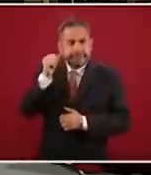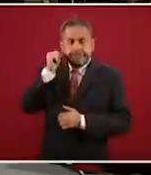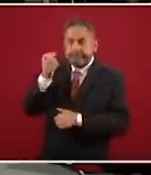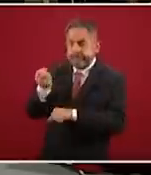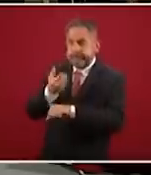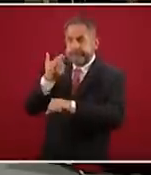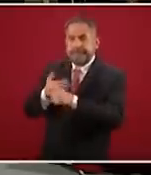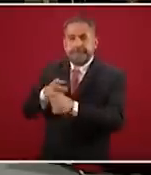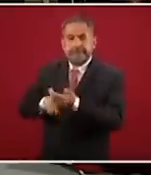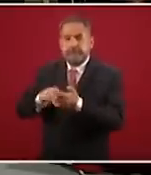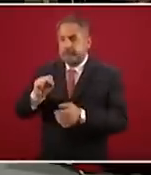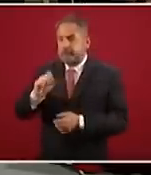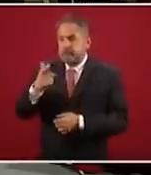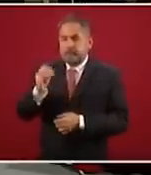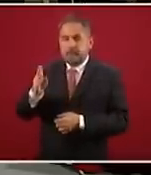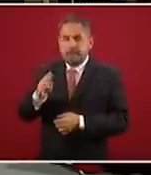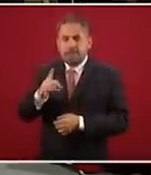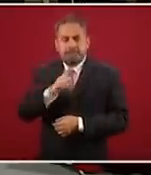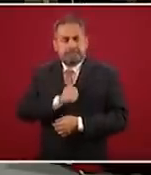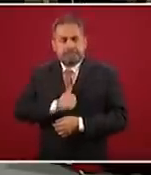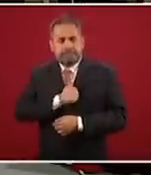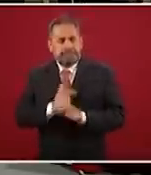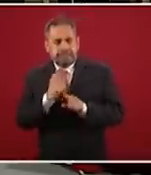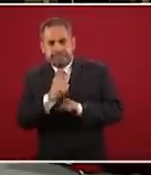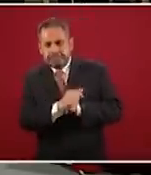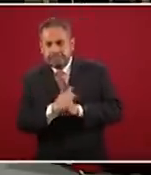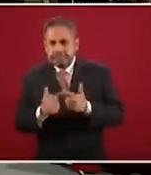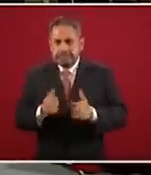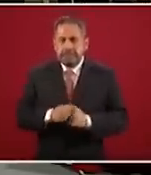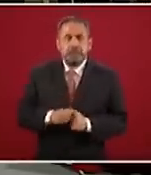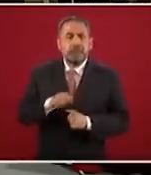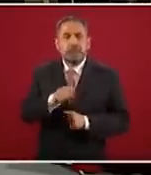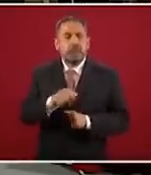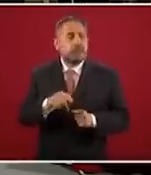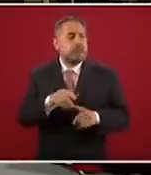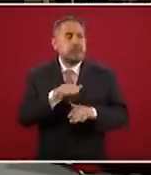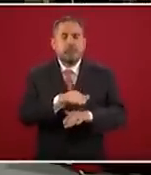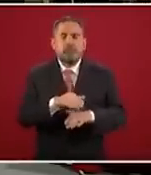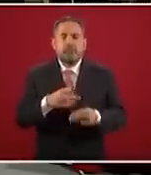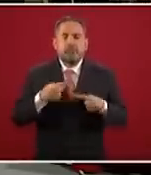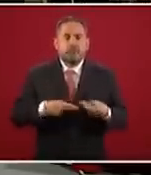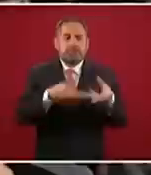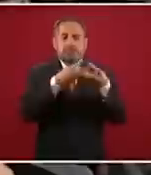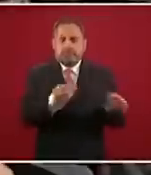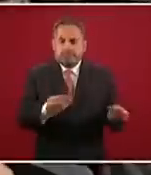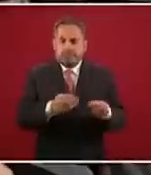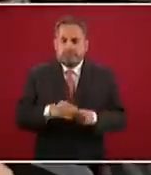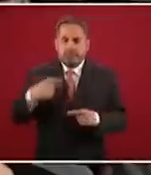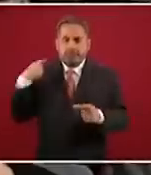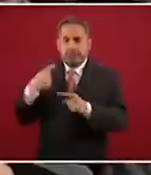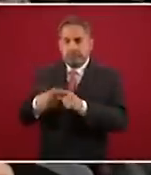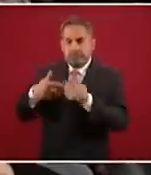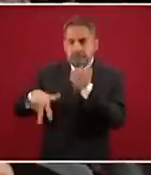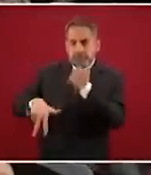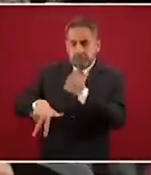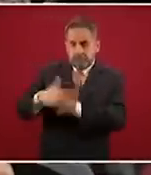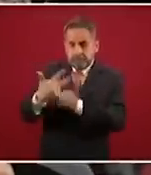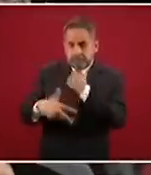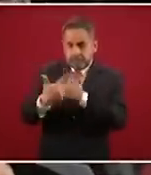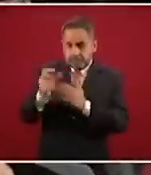de Gobernación, lástima que se retiró, el asunto de los desaparecidos. A lo largo de los últimos 13 meses